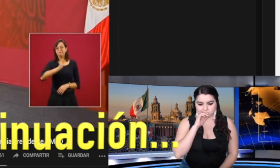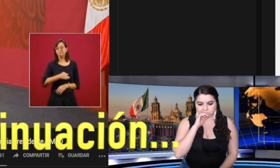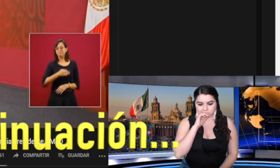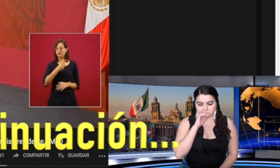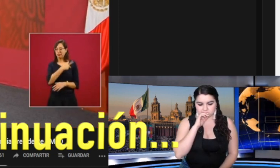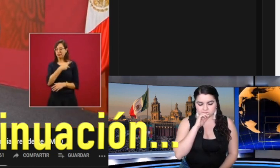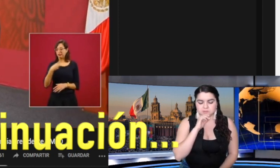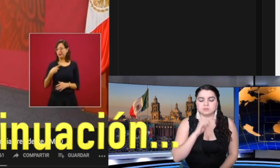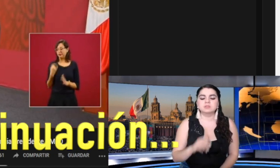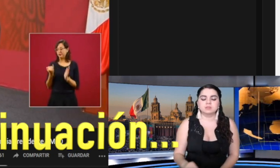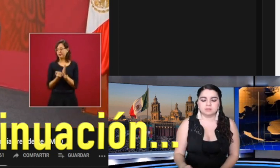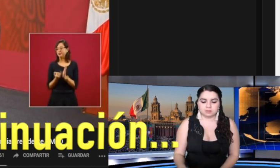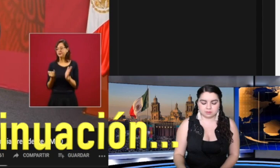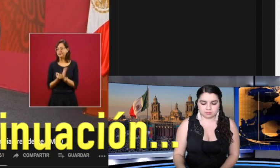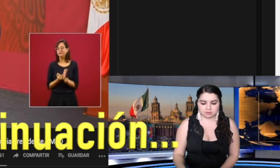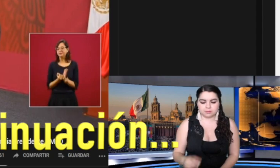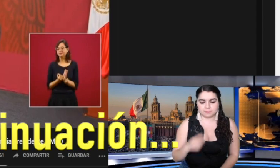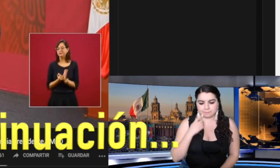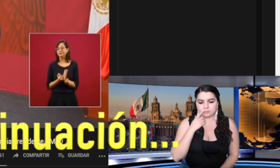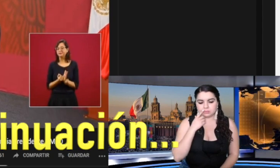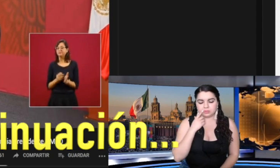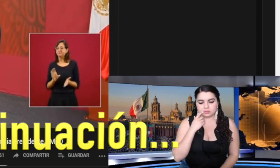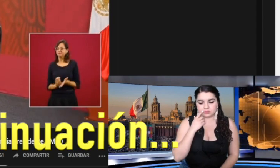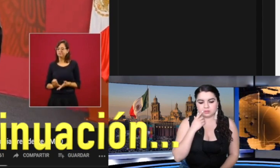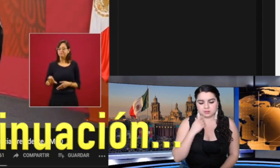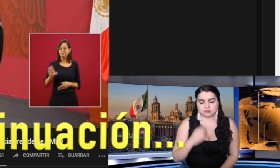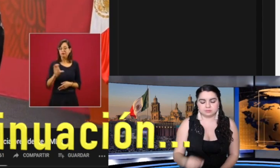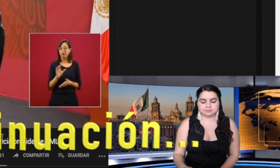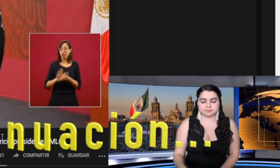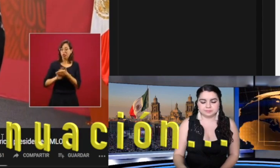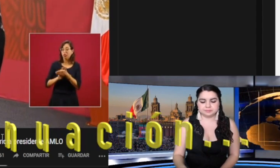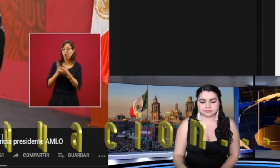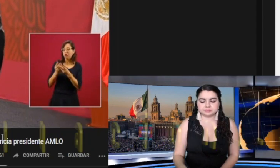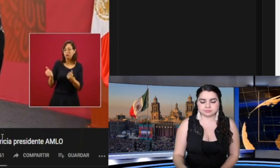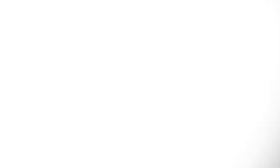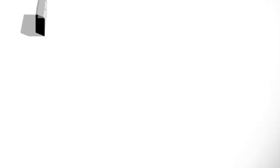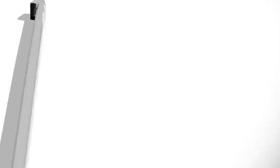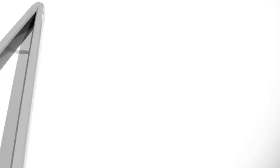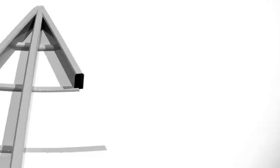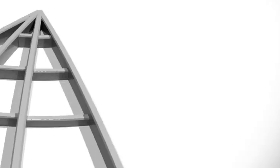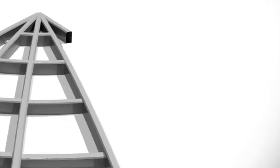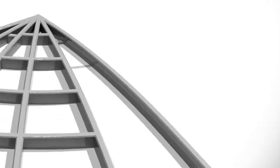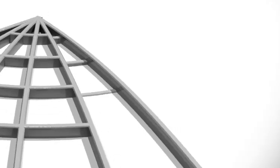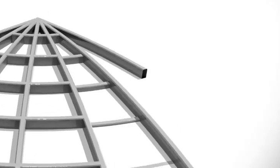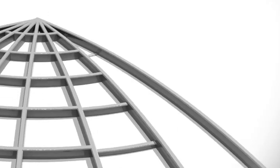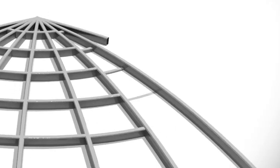y que son otros tiempos, que ya no hay condonaciones.